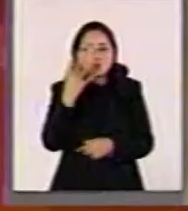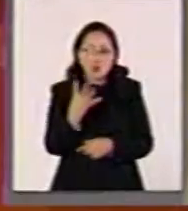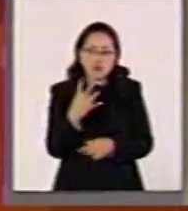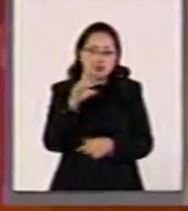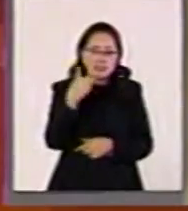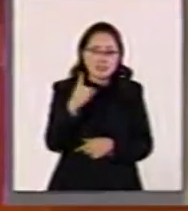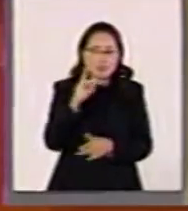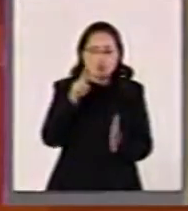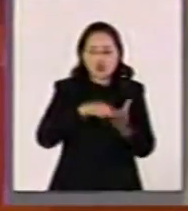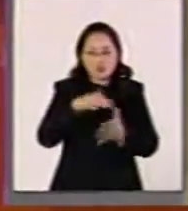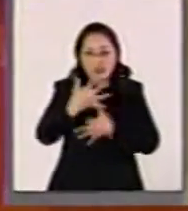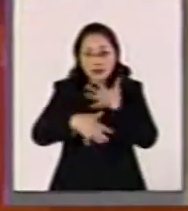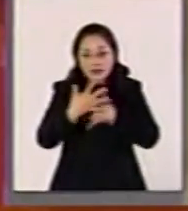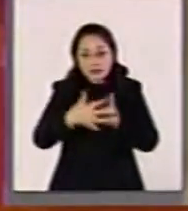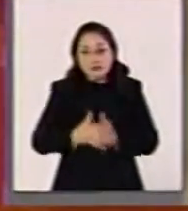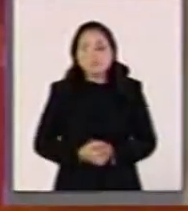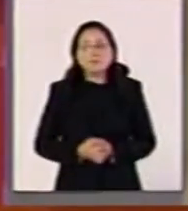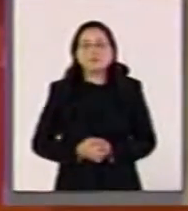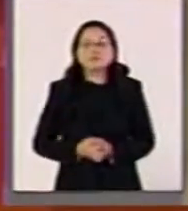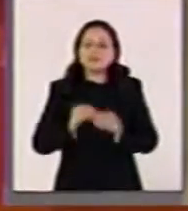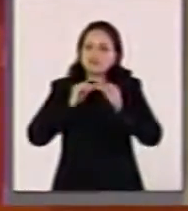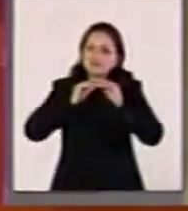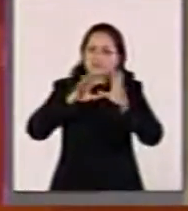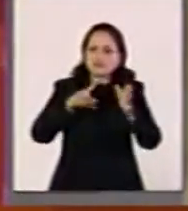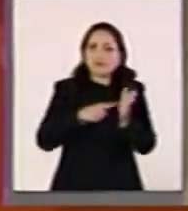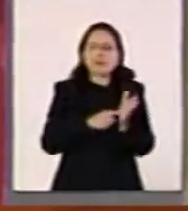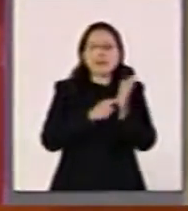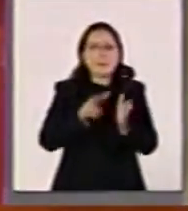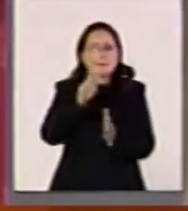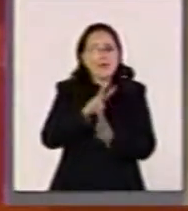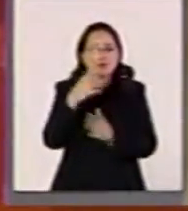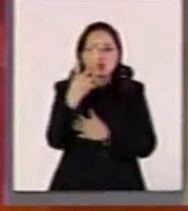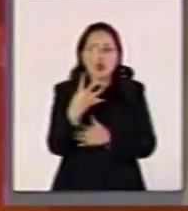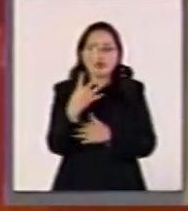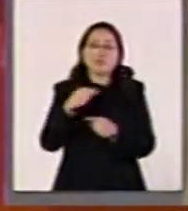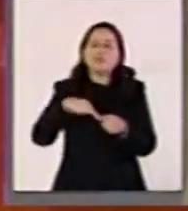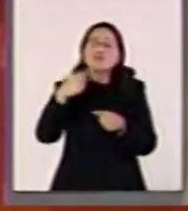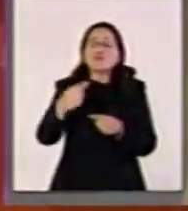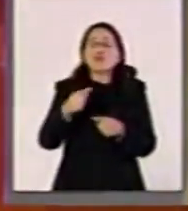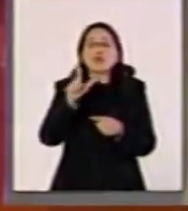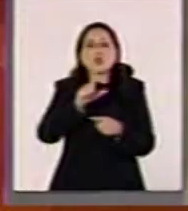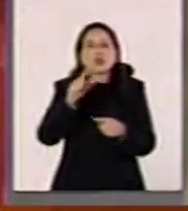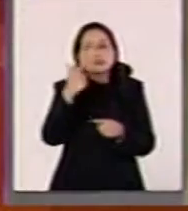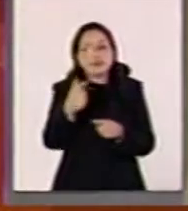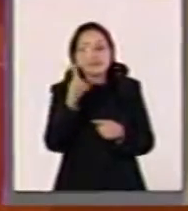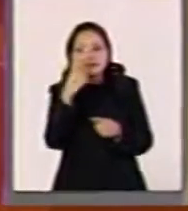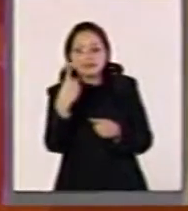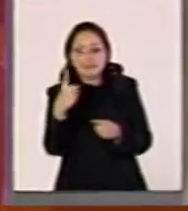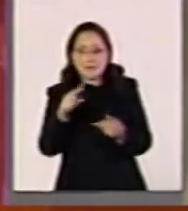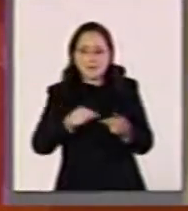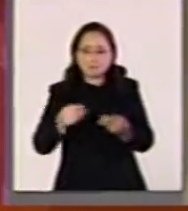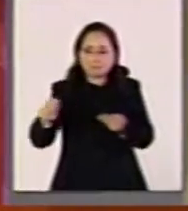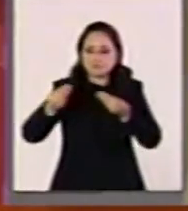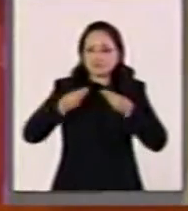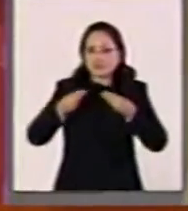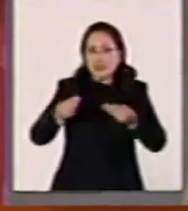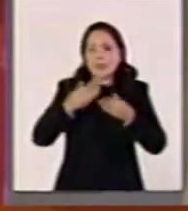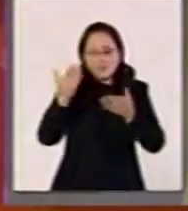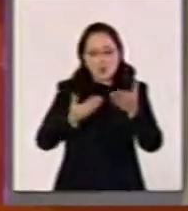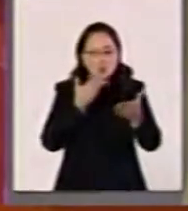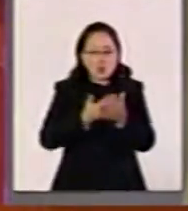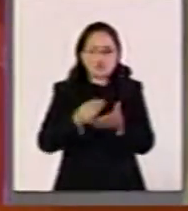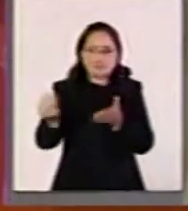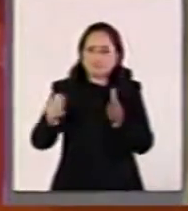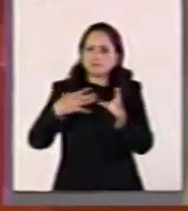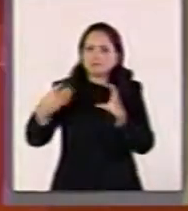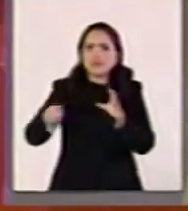de diciembre de 2015. El viernes 4 de diciembre y el lunes 7 de diciembre se recibieron 11 propuestas